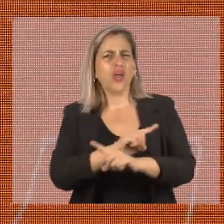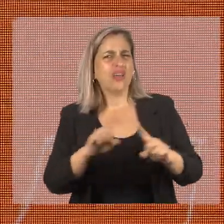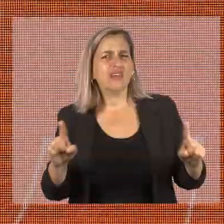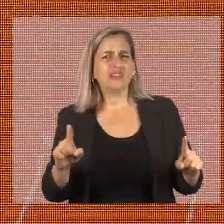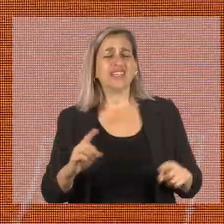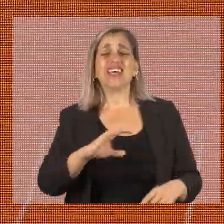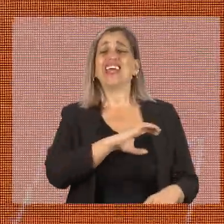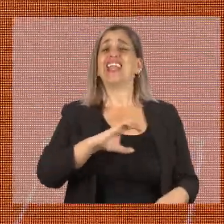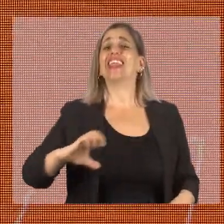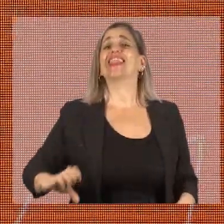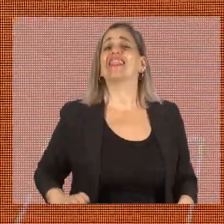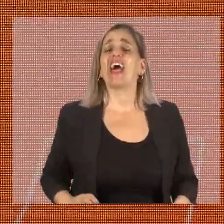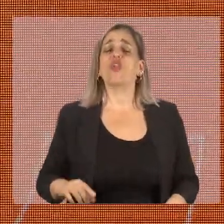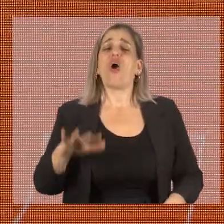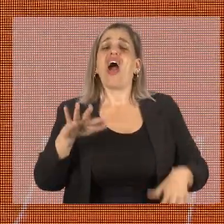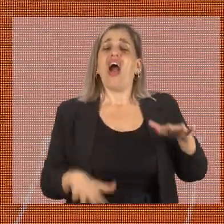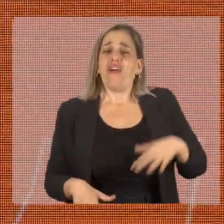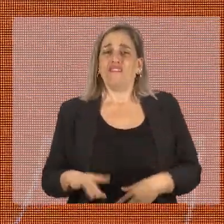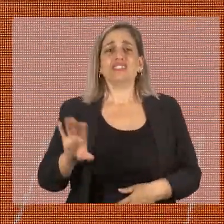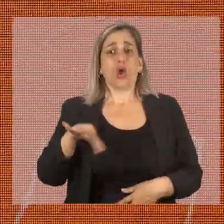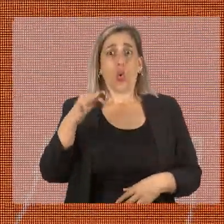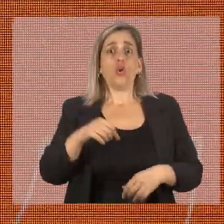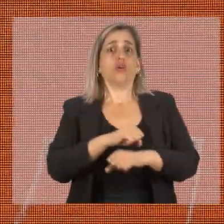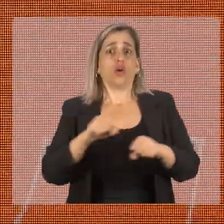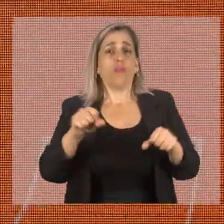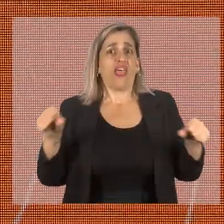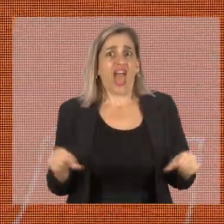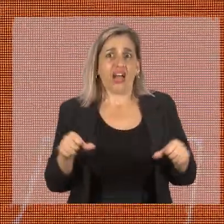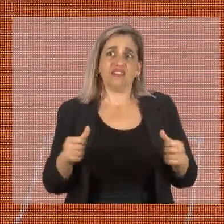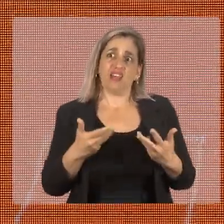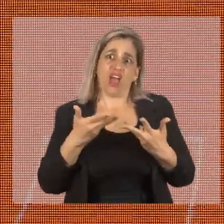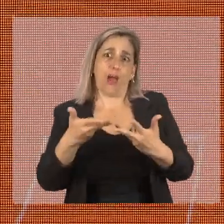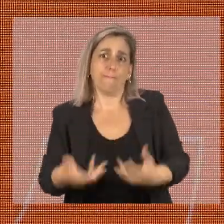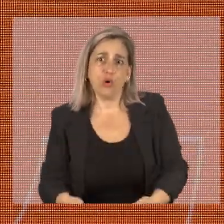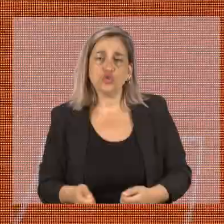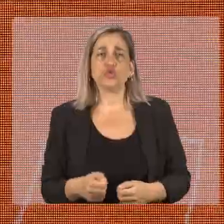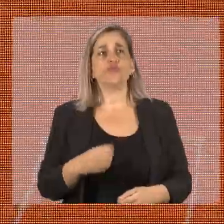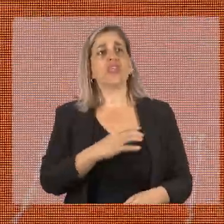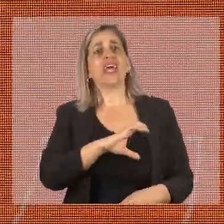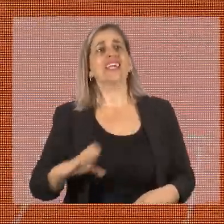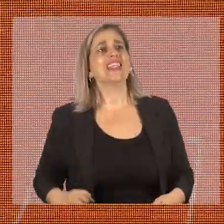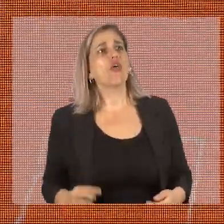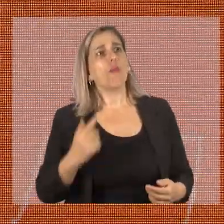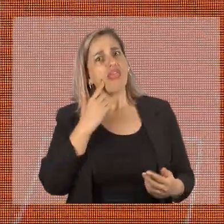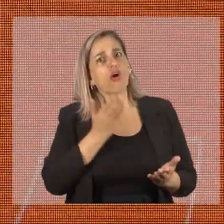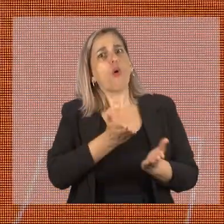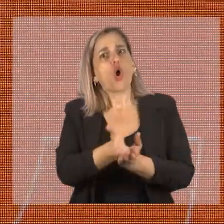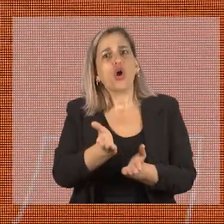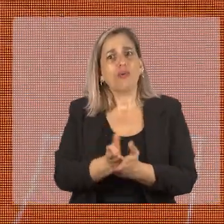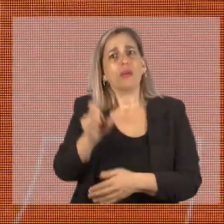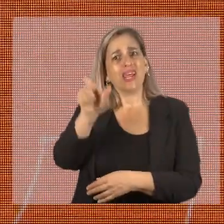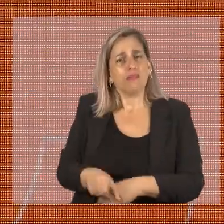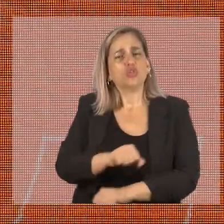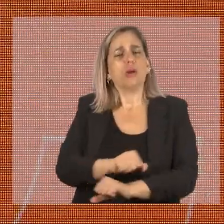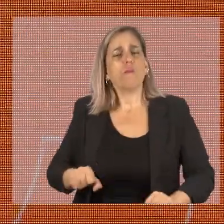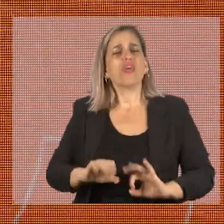a decir que el Estado a veces... es el único que puede hacerle piecito, es el único que le puede dar una mano para que esa